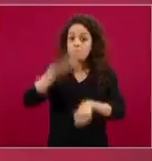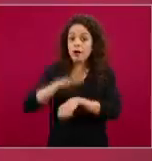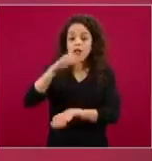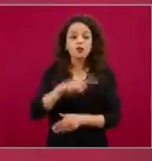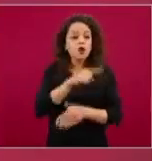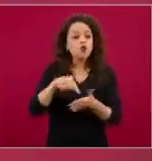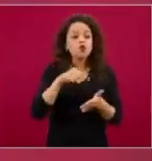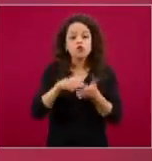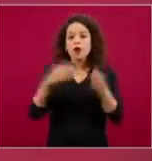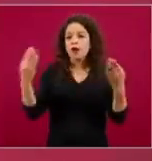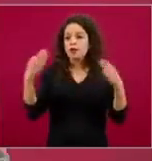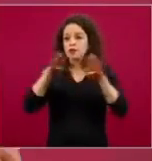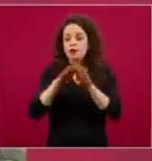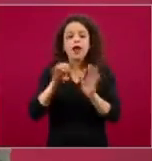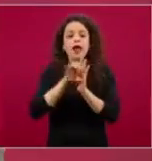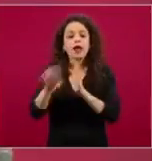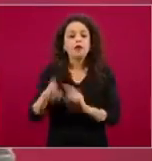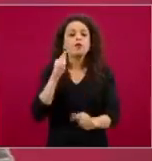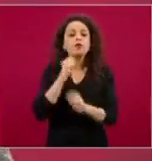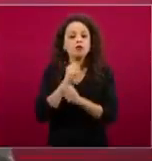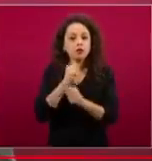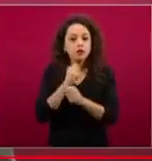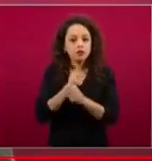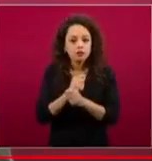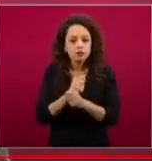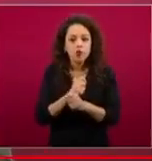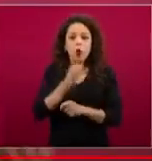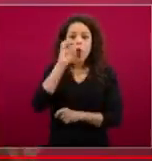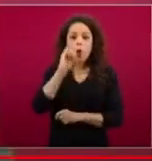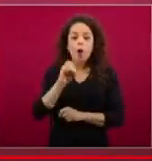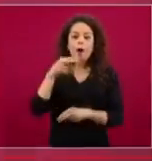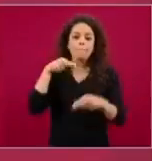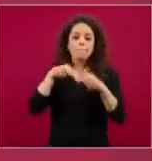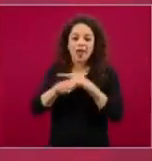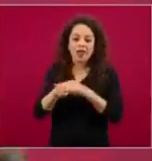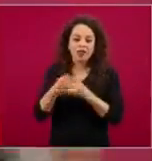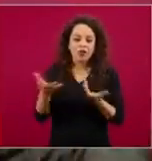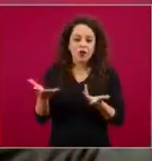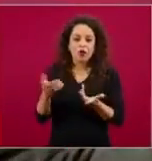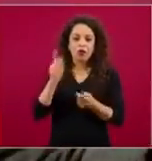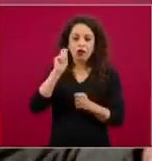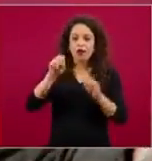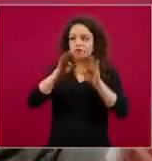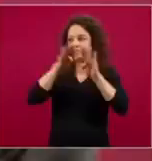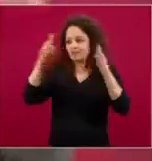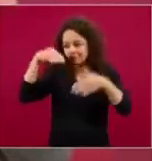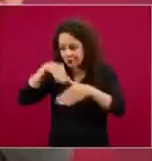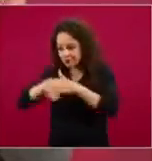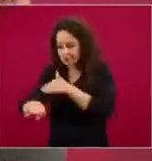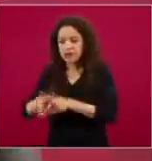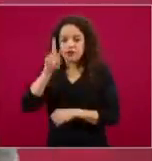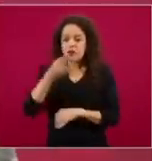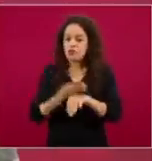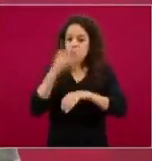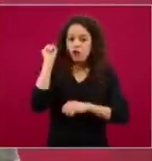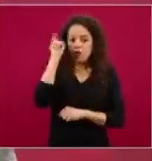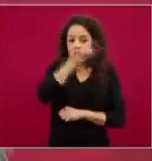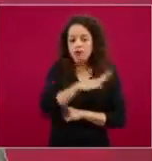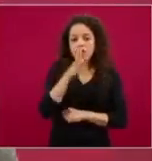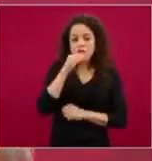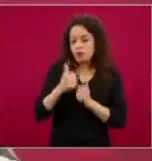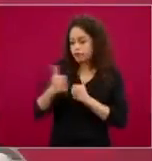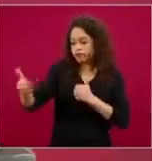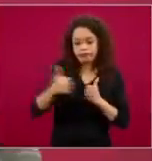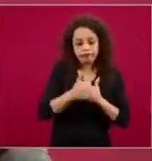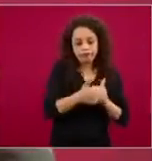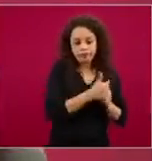el transporte público o las estaciones del transporte público, donde es muy difícil mantener sana distancia. Utilice su cubrebocas. Si todo el mundo